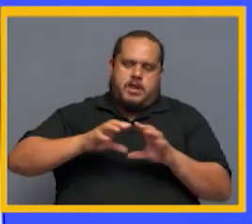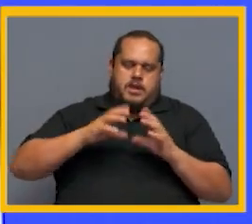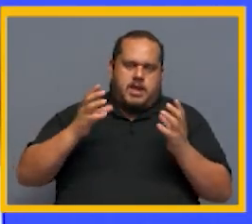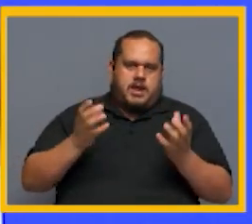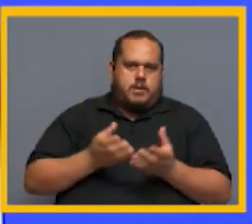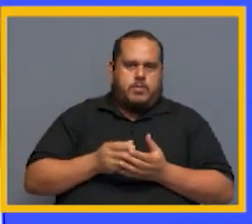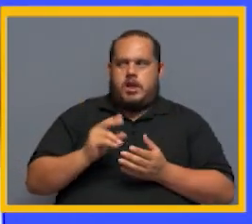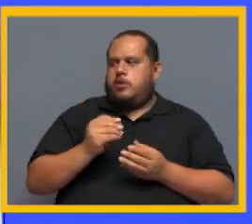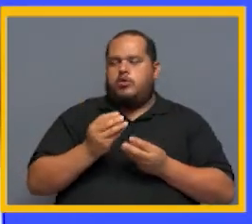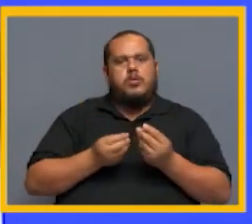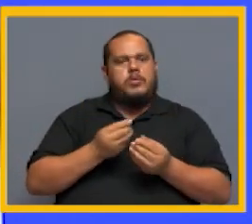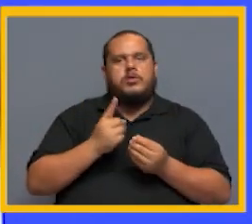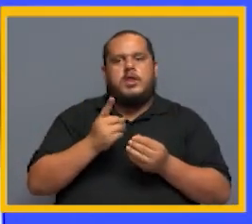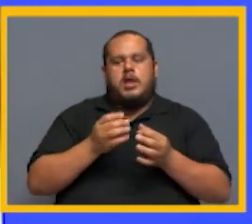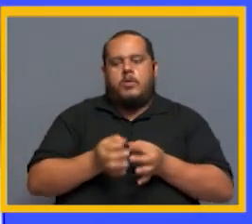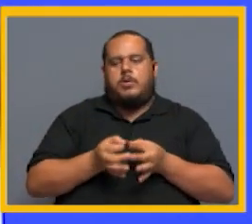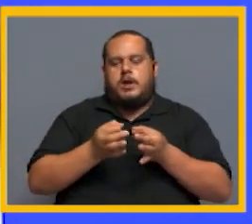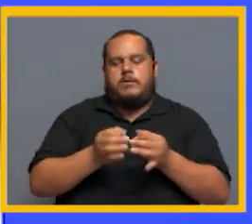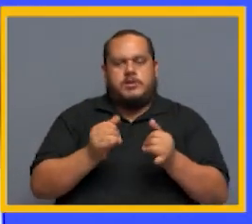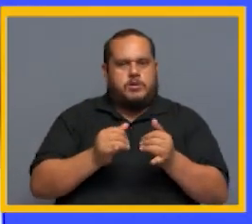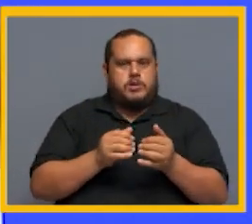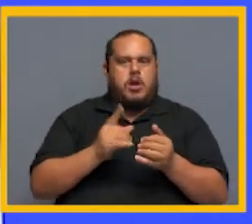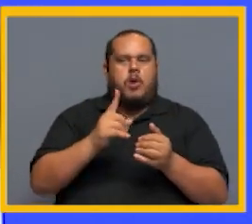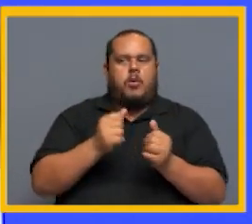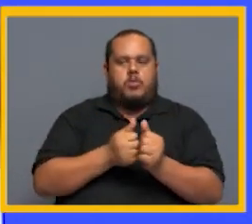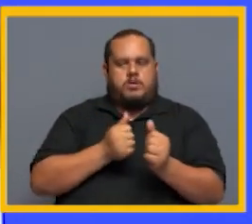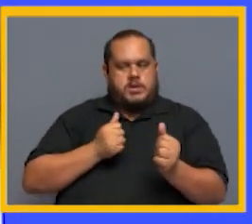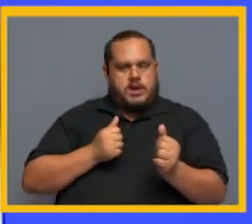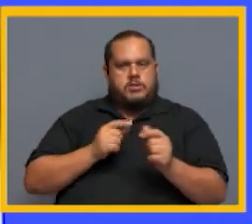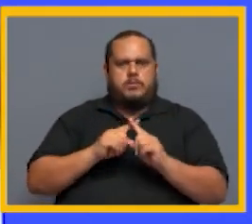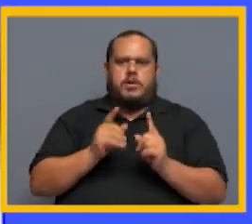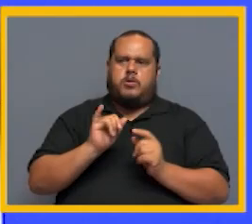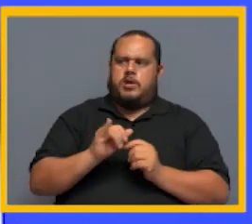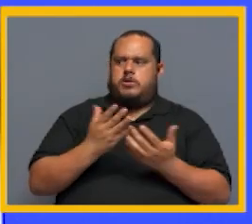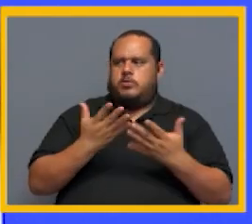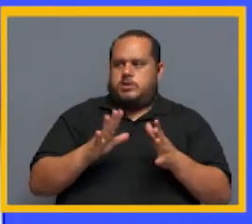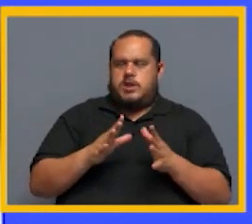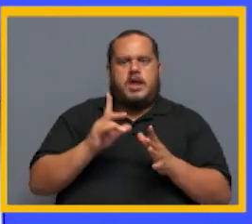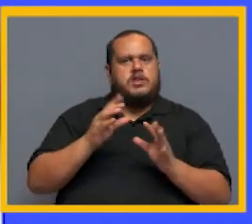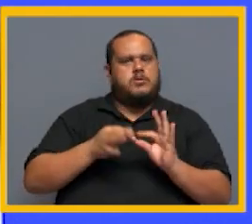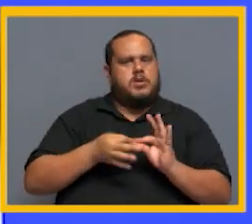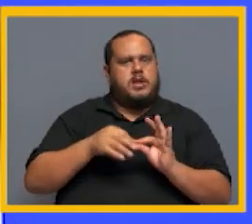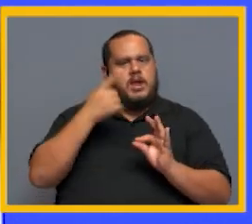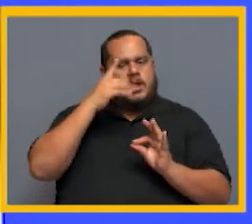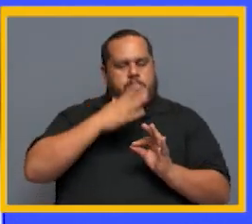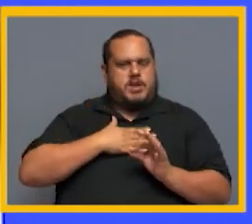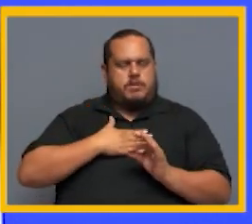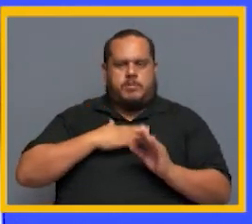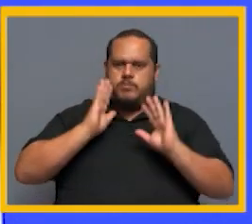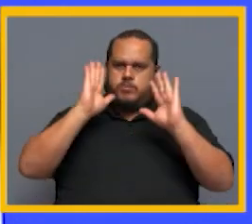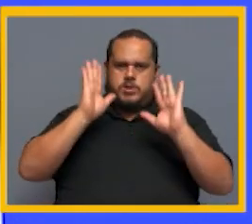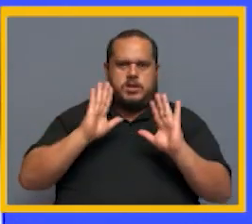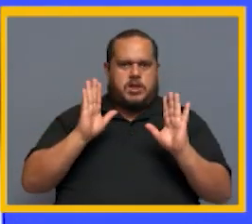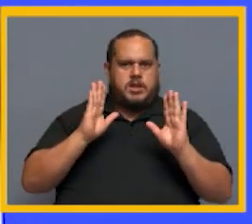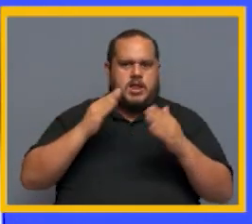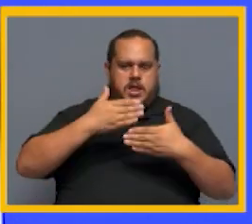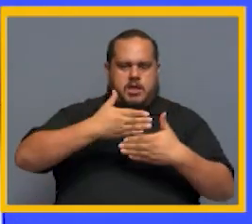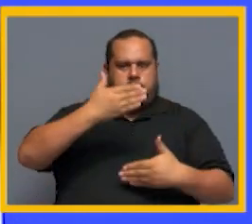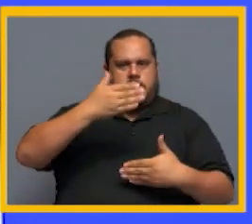bien no produce un avance en la jugada, sino más bien un retraso. Pero es que eso ya es una interpretación, porque para mí fue una excelente pared de